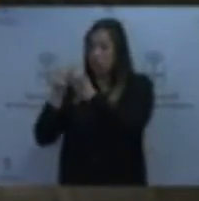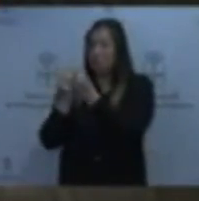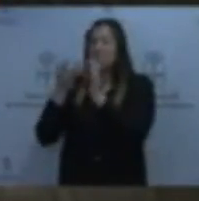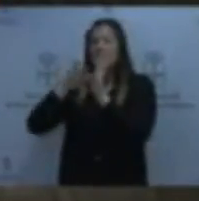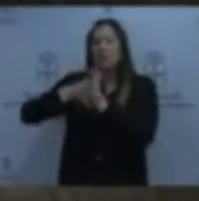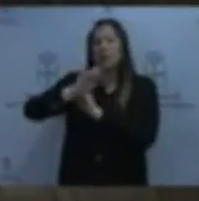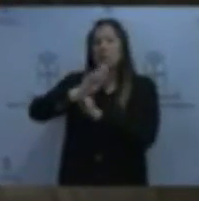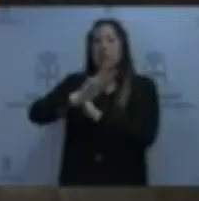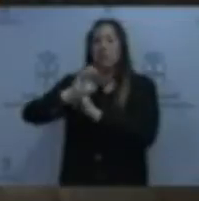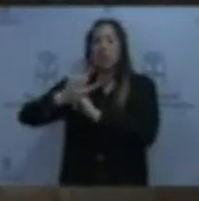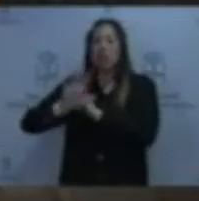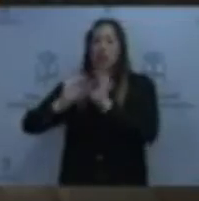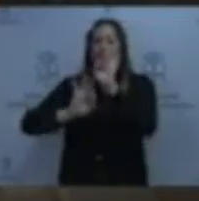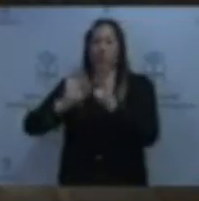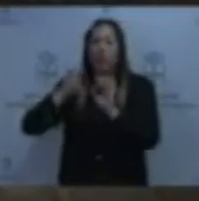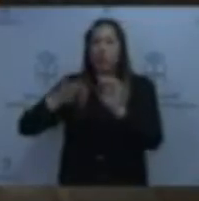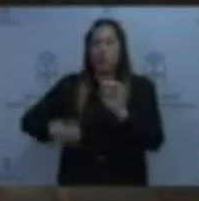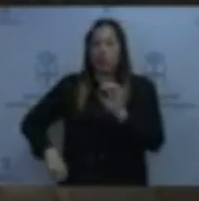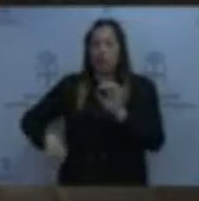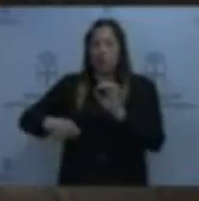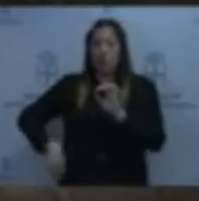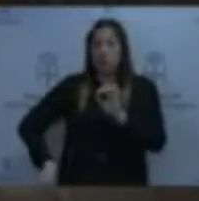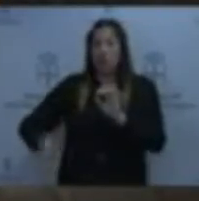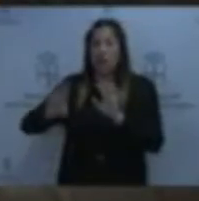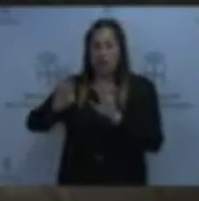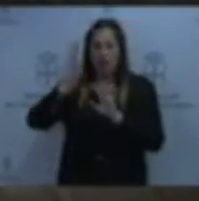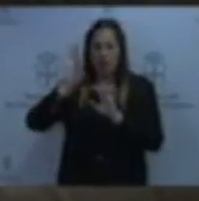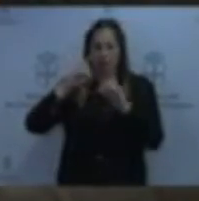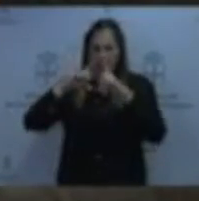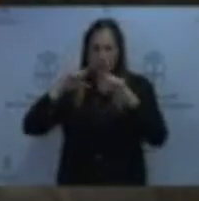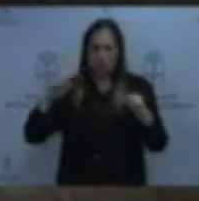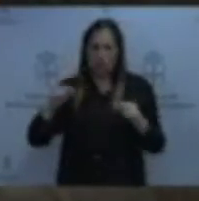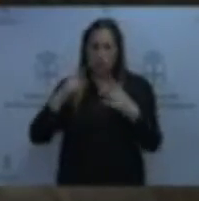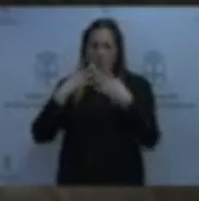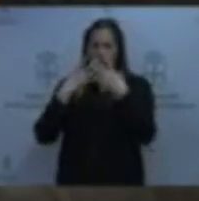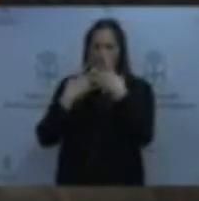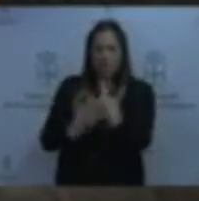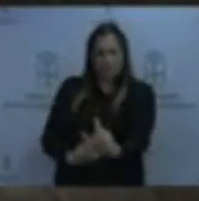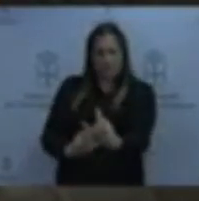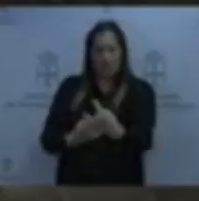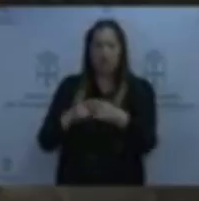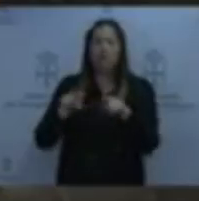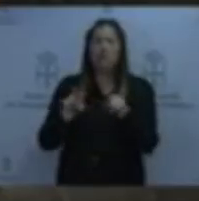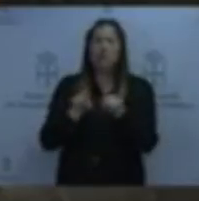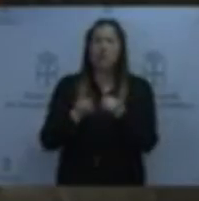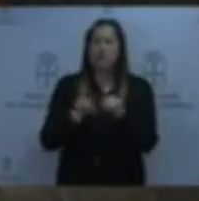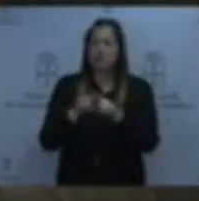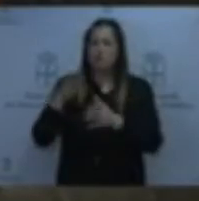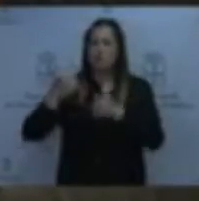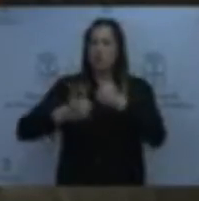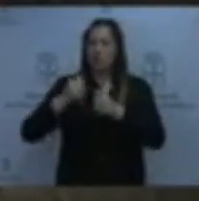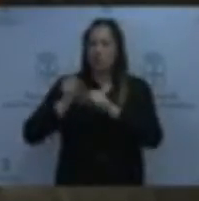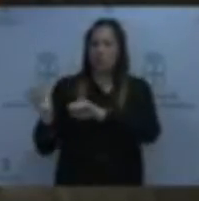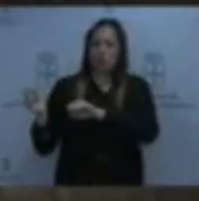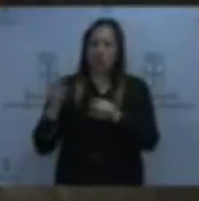25% de profesionales que encuentran Asturias atractiva y, por supuesto, detrás de este concurso de traslado viene